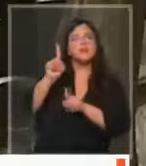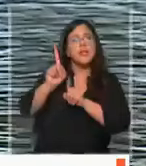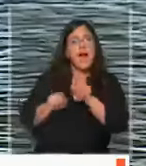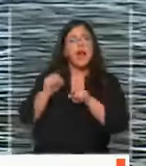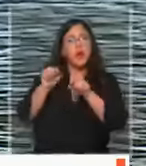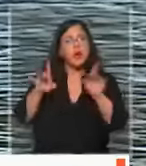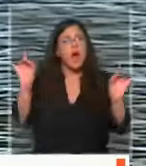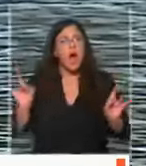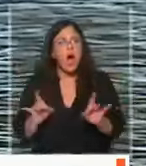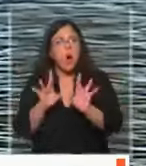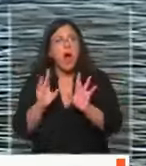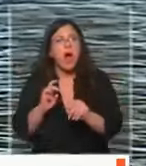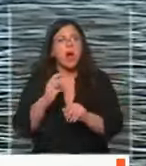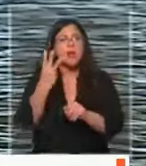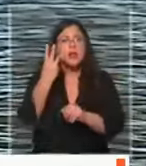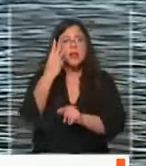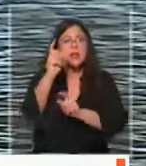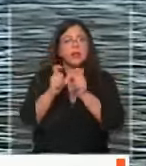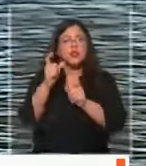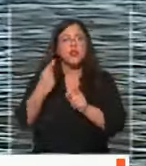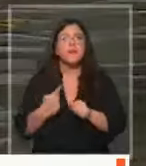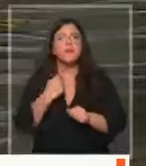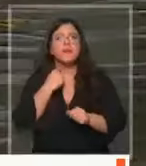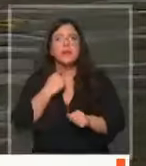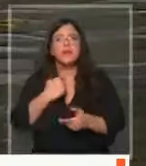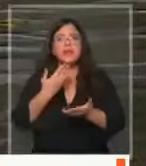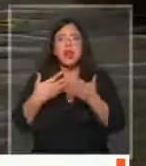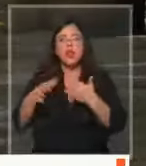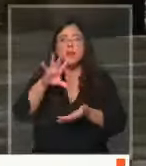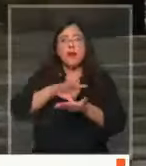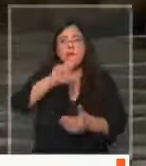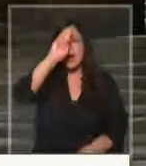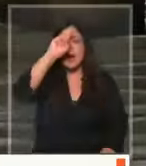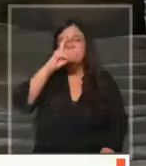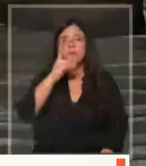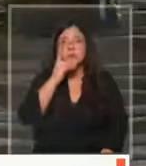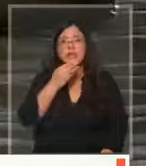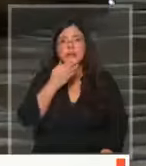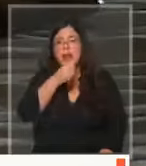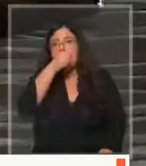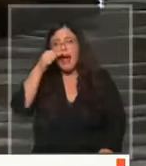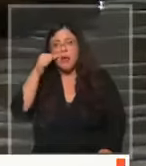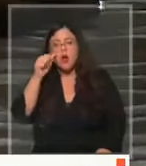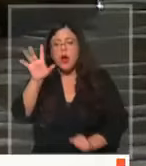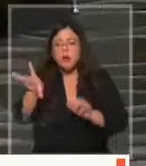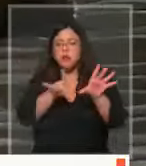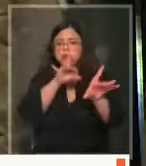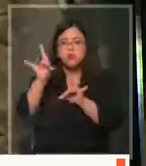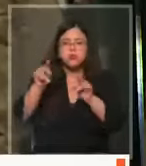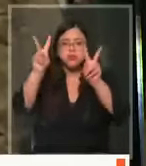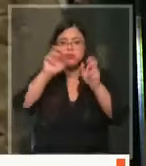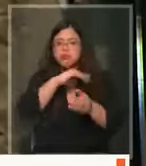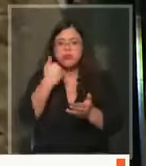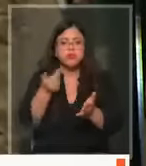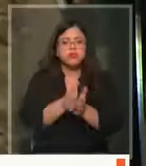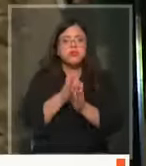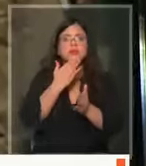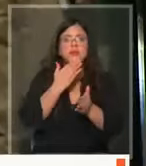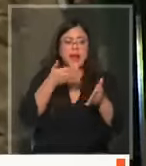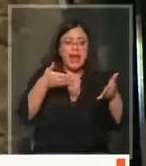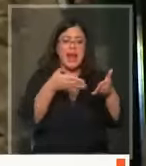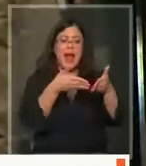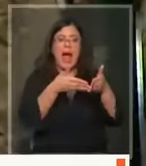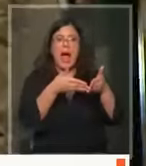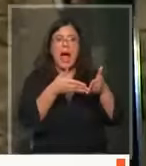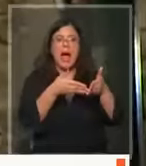es casualidad que 3 de las víctimas sean dominicanos. Tampoco la droga que han encontrado en los homicidios y tampoco esta intersección.